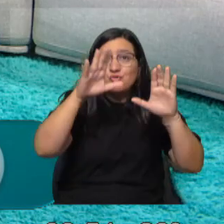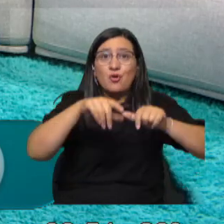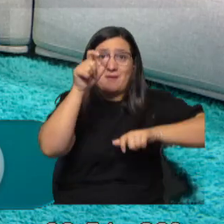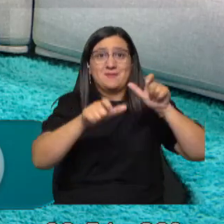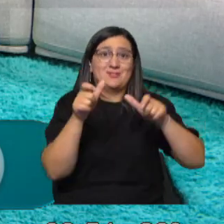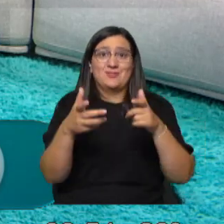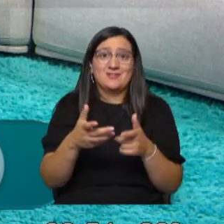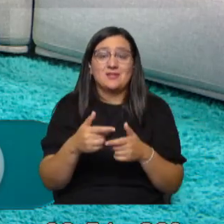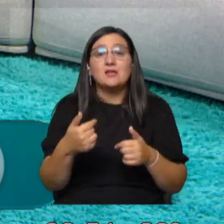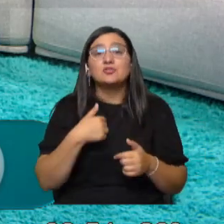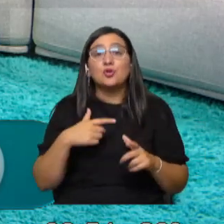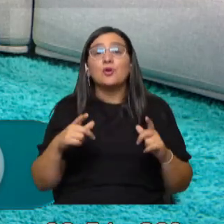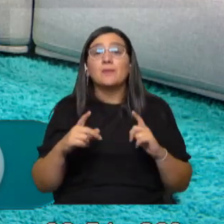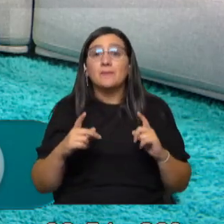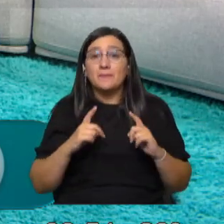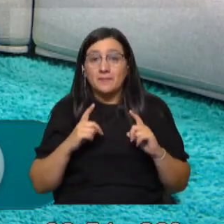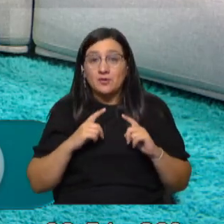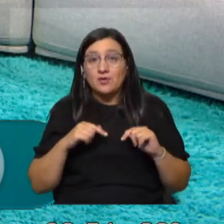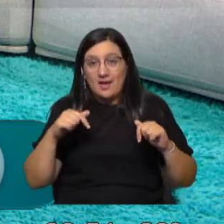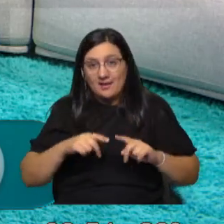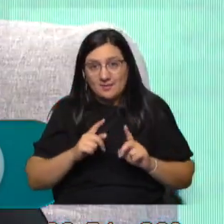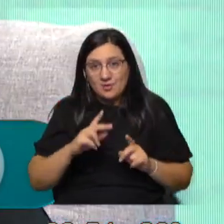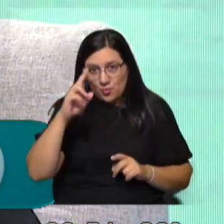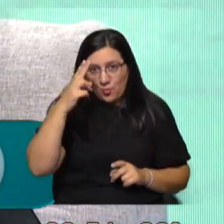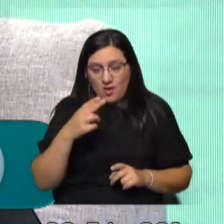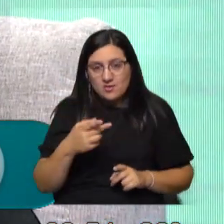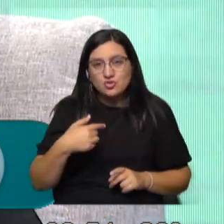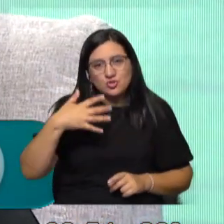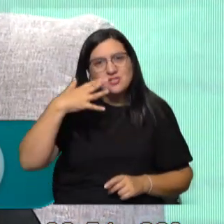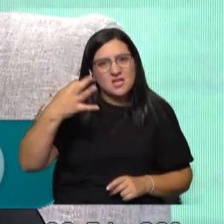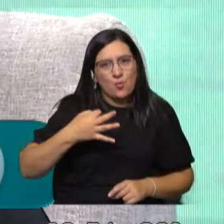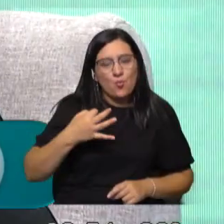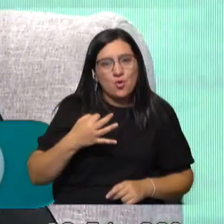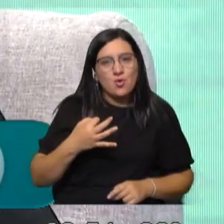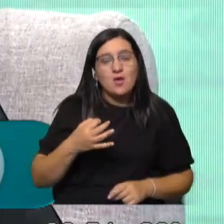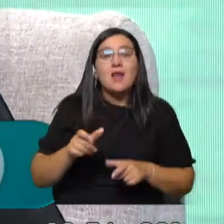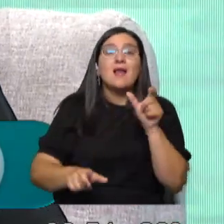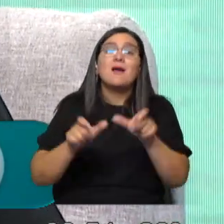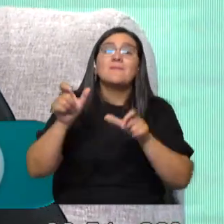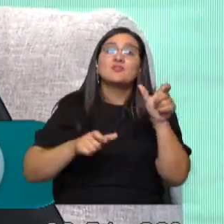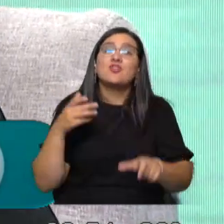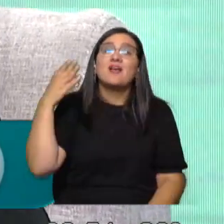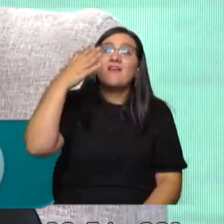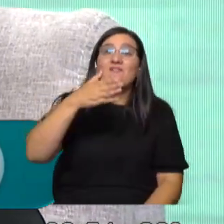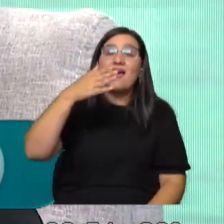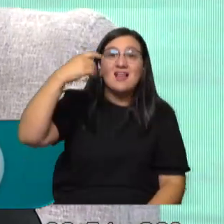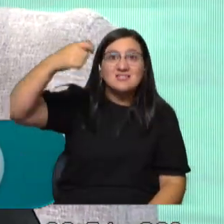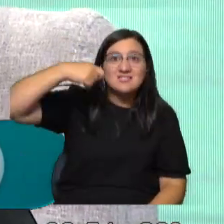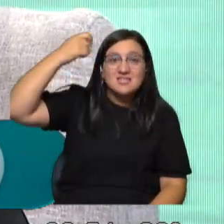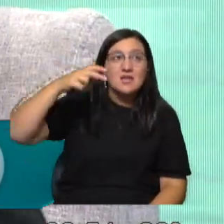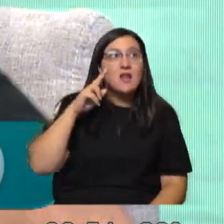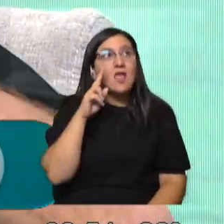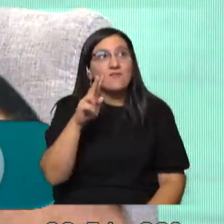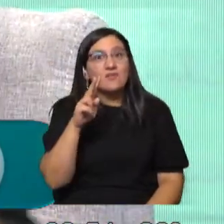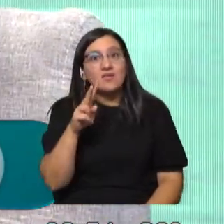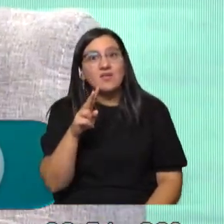yo espero que suceda acá en Uruguay, y estoy seguro que va a pasar, es la gente que va, la ve, es esto